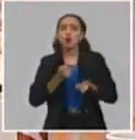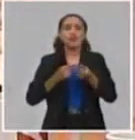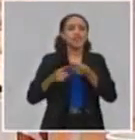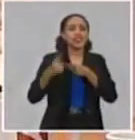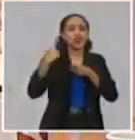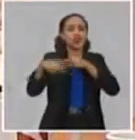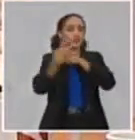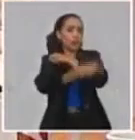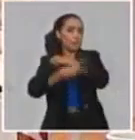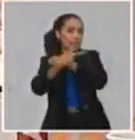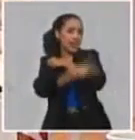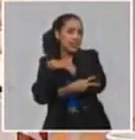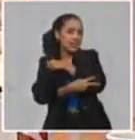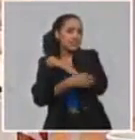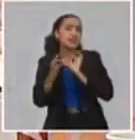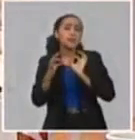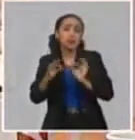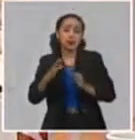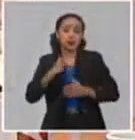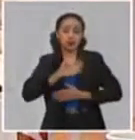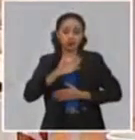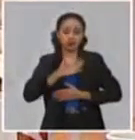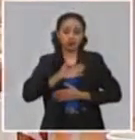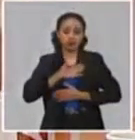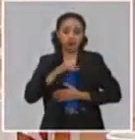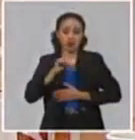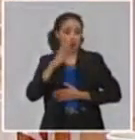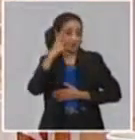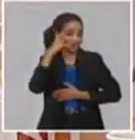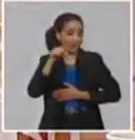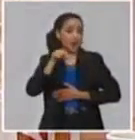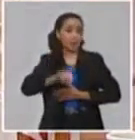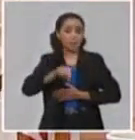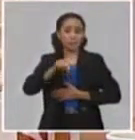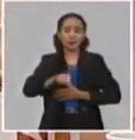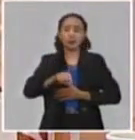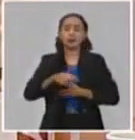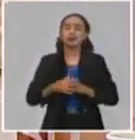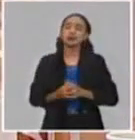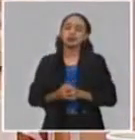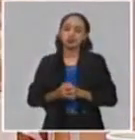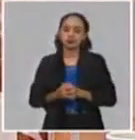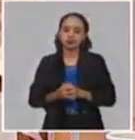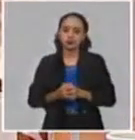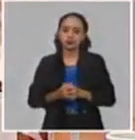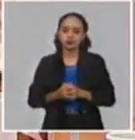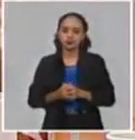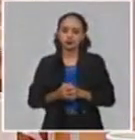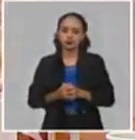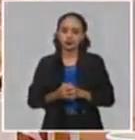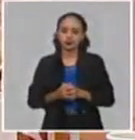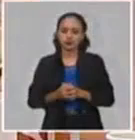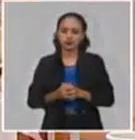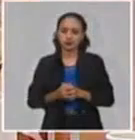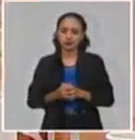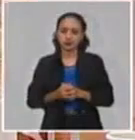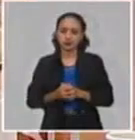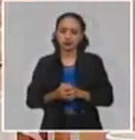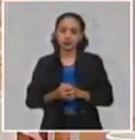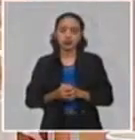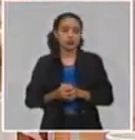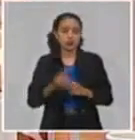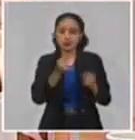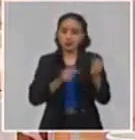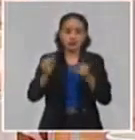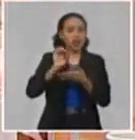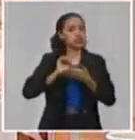importación del sector no estatal pasan por cosas que son obvias, ¿no? El producto o el